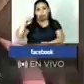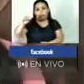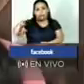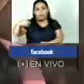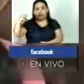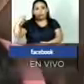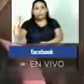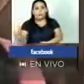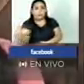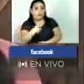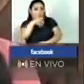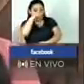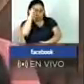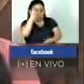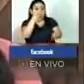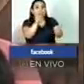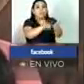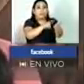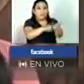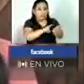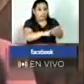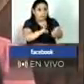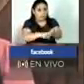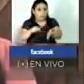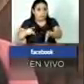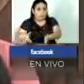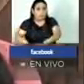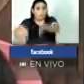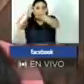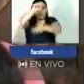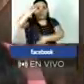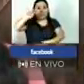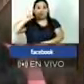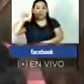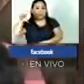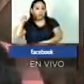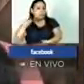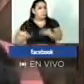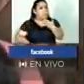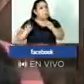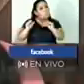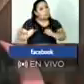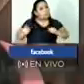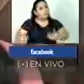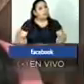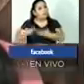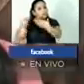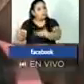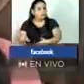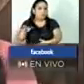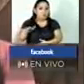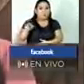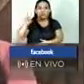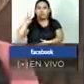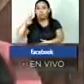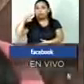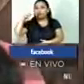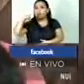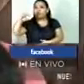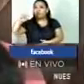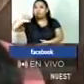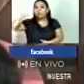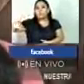registrados en el Instituto Salvador del Seguro Social que podrían beneficiarse de estas medidas, hay más de 200 mil